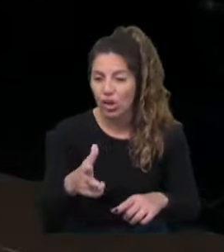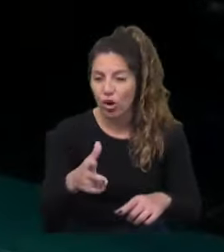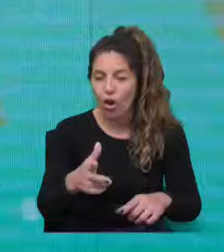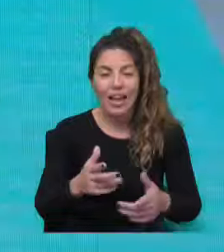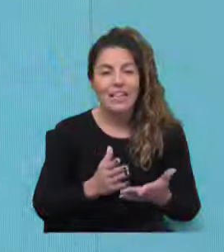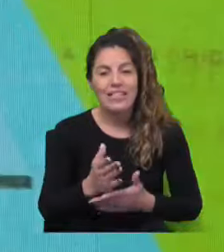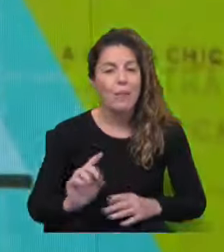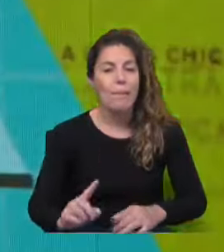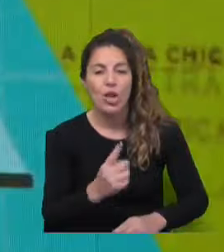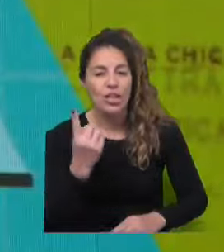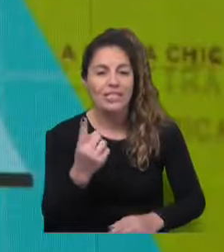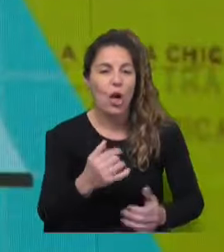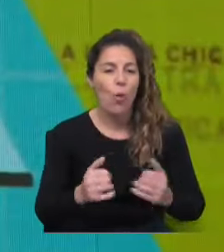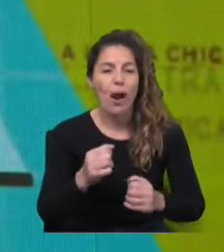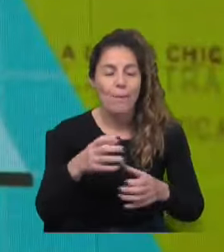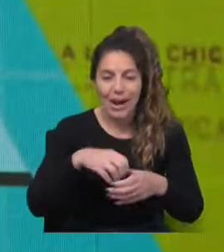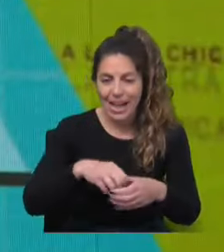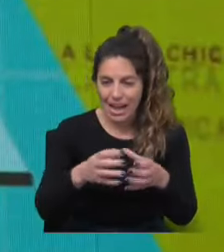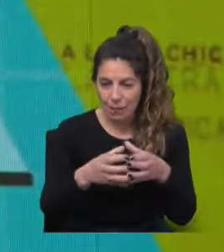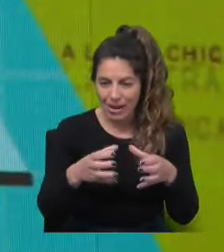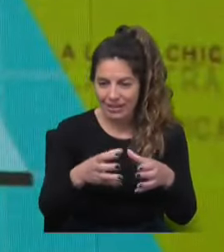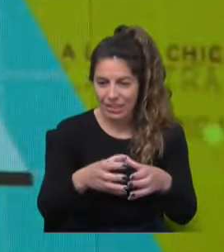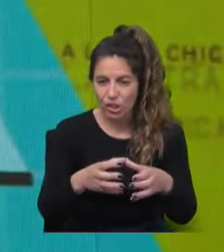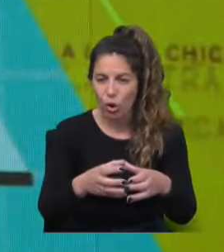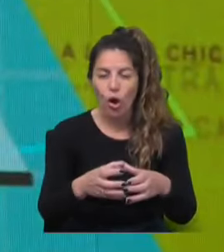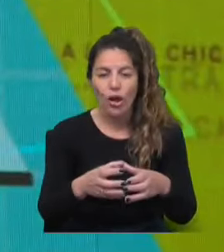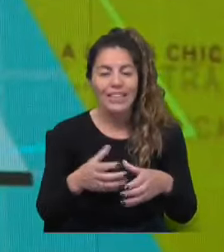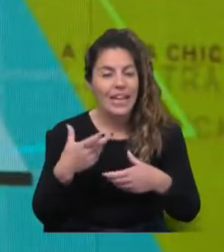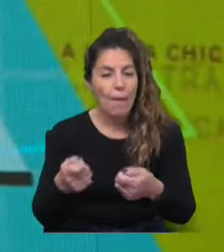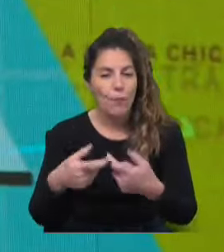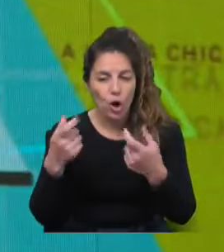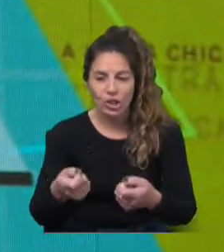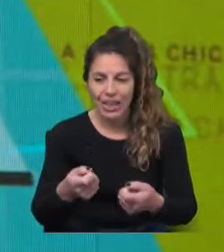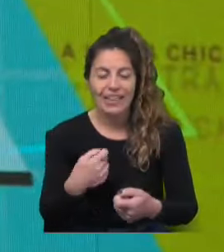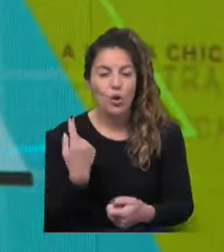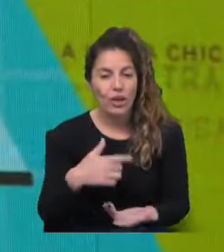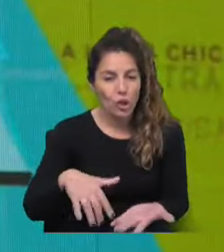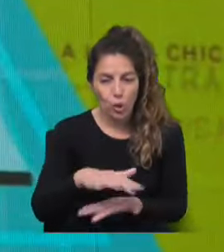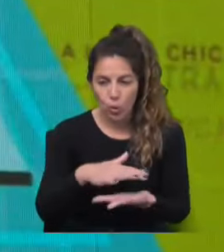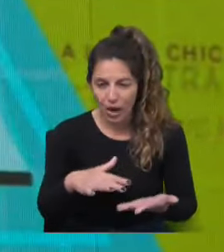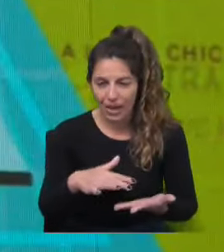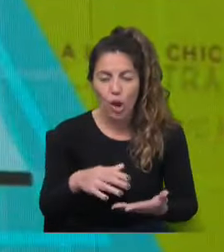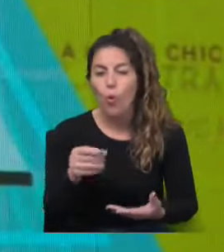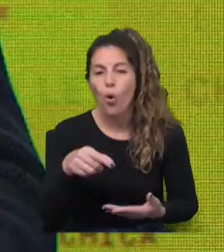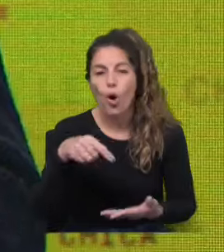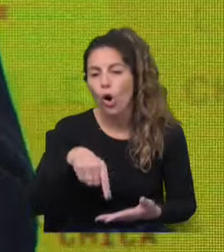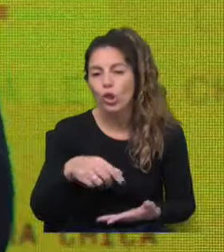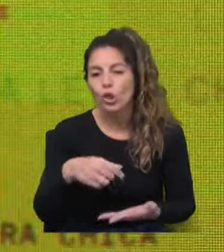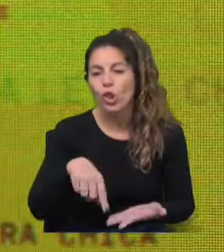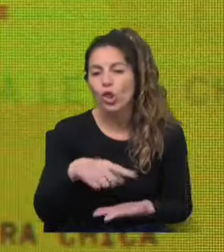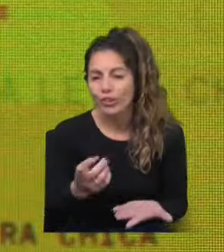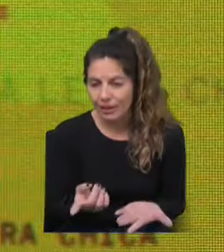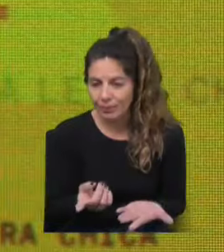hemos priorizado jugar para el partido y tratar de aportar desde nuestro lugar. Claro. Hoy, ¿cuál es su lugar? Tres